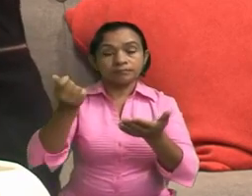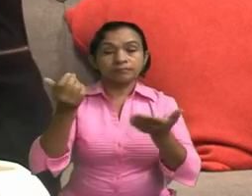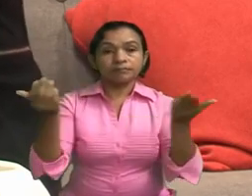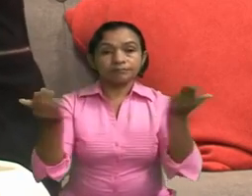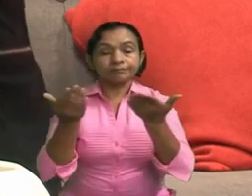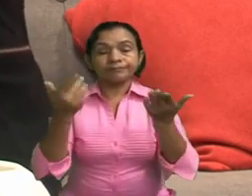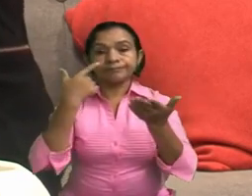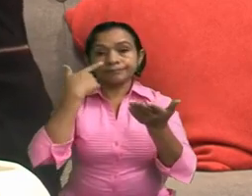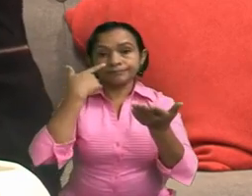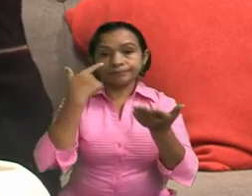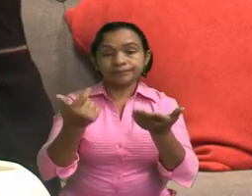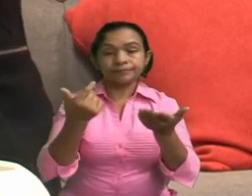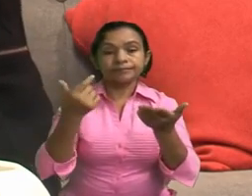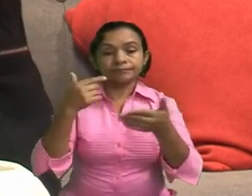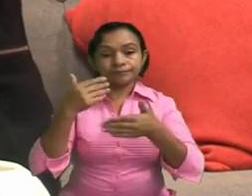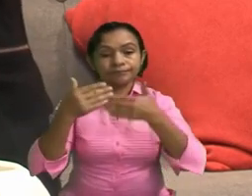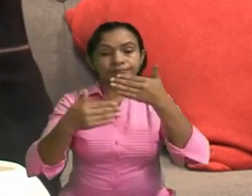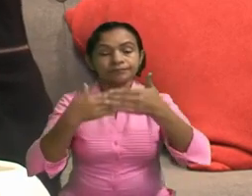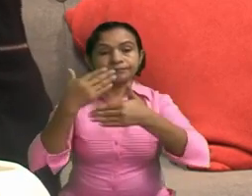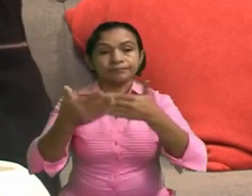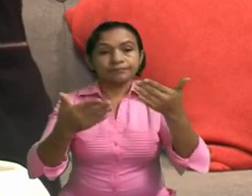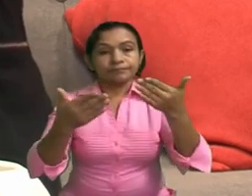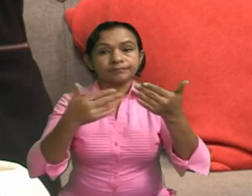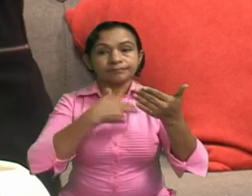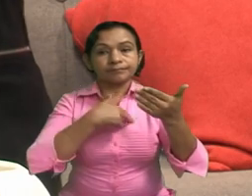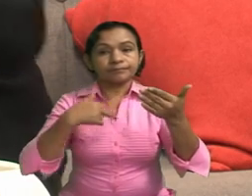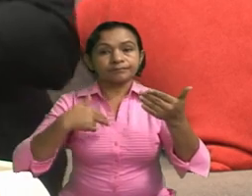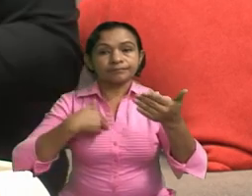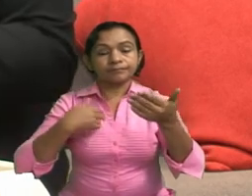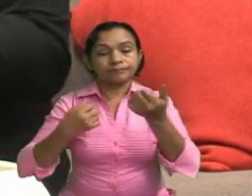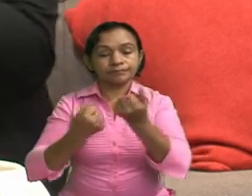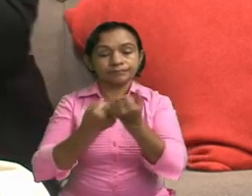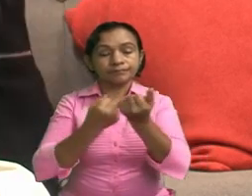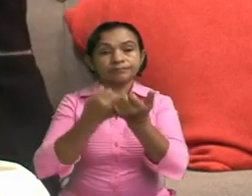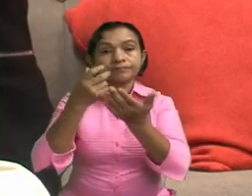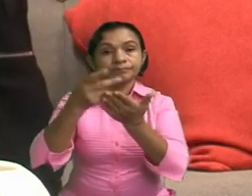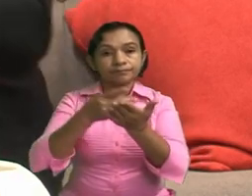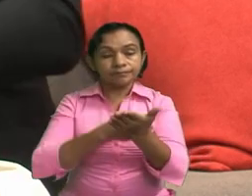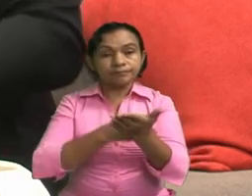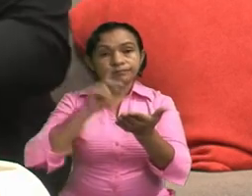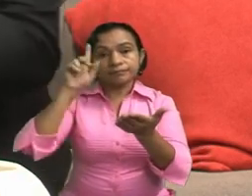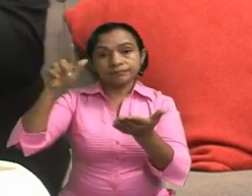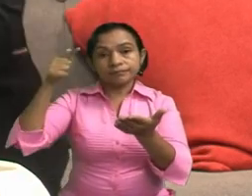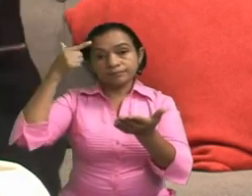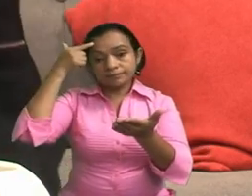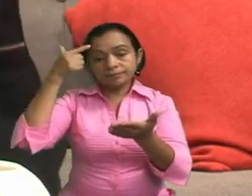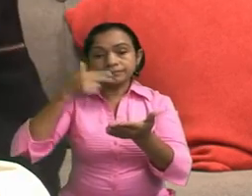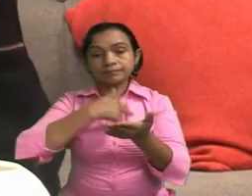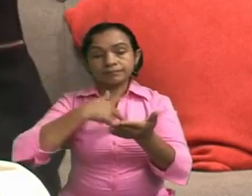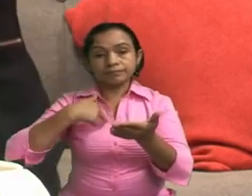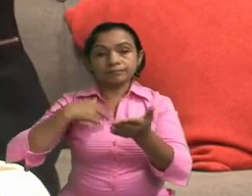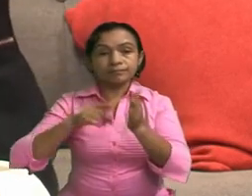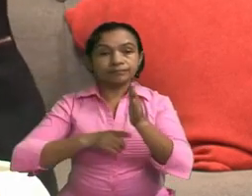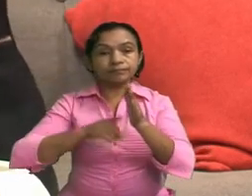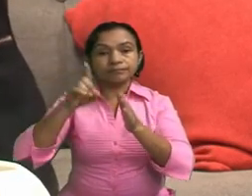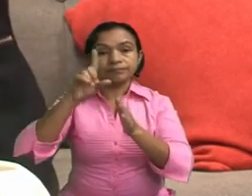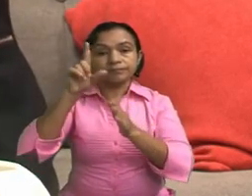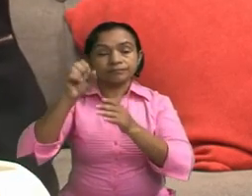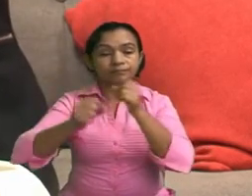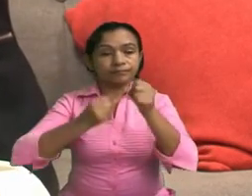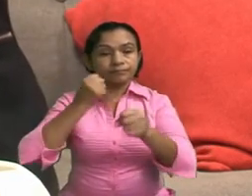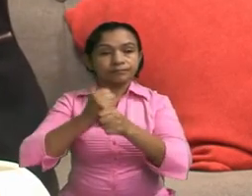nosotros reconocemos este proceso y que nosotros apoyamos este proceso porque el gobierno lo ha venido desarrollando por más de 10